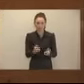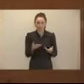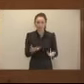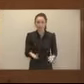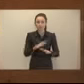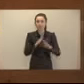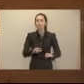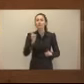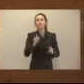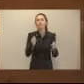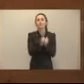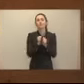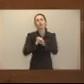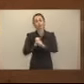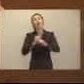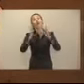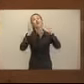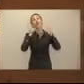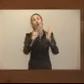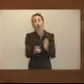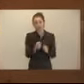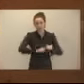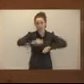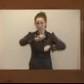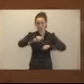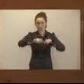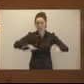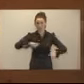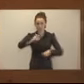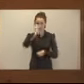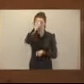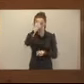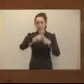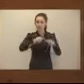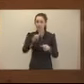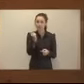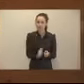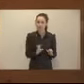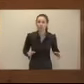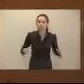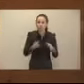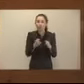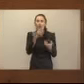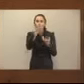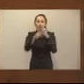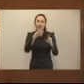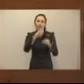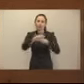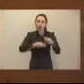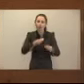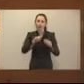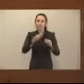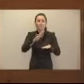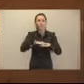cousa na dependencia, xa quixérades. As asociacións de pacientes, familias e profesionais reclaman desarrollar dispositivos que, se alguna